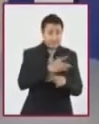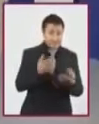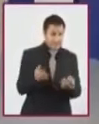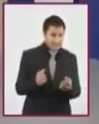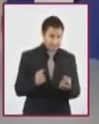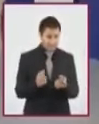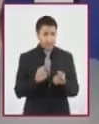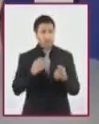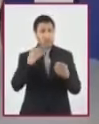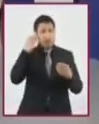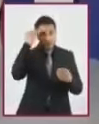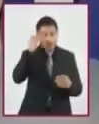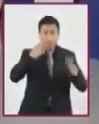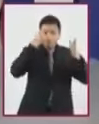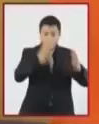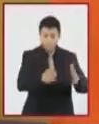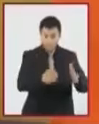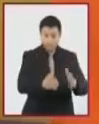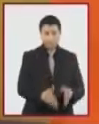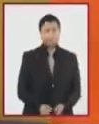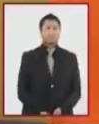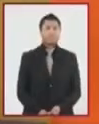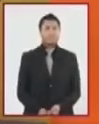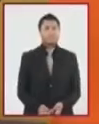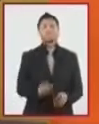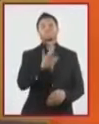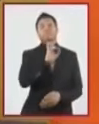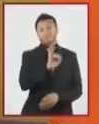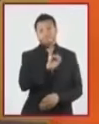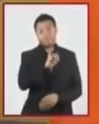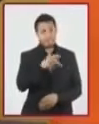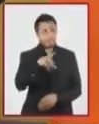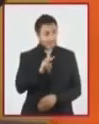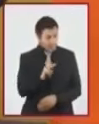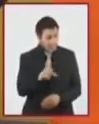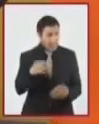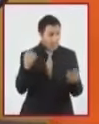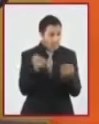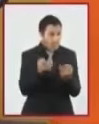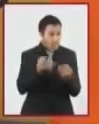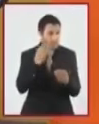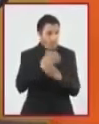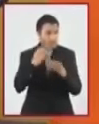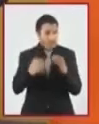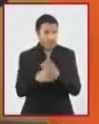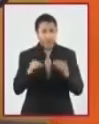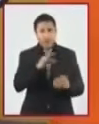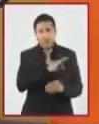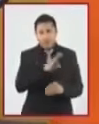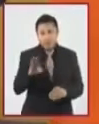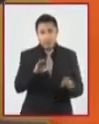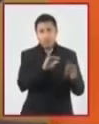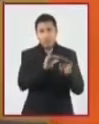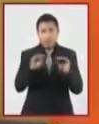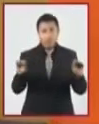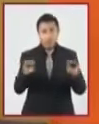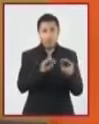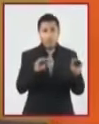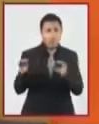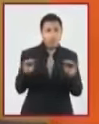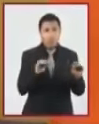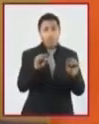de tiempo. Correcto, Enrique. Además, los objetos se pueden mover en trayectorias